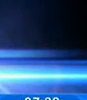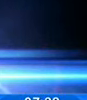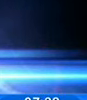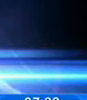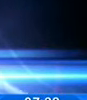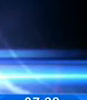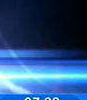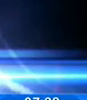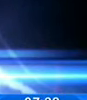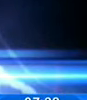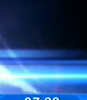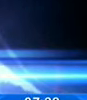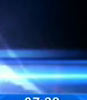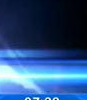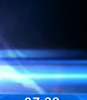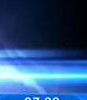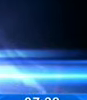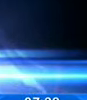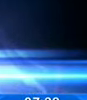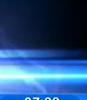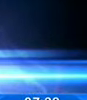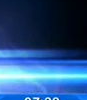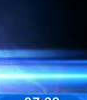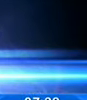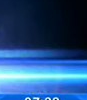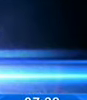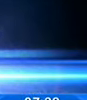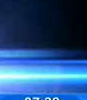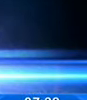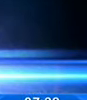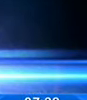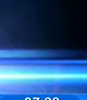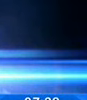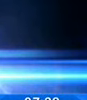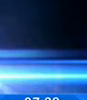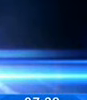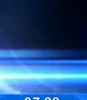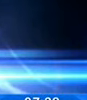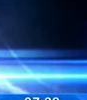$115.80, o sea, el 30% de la remuneración. De